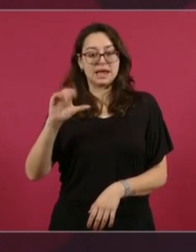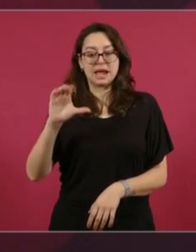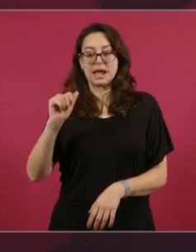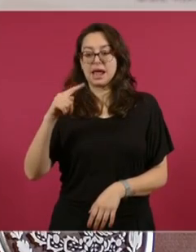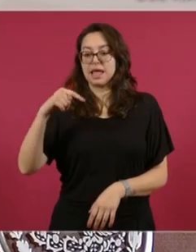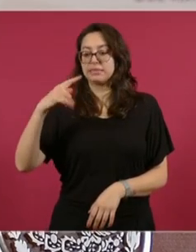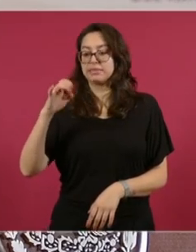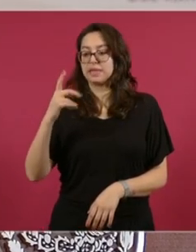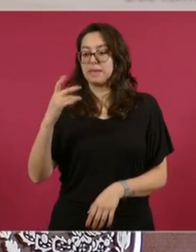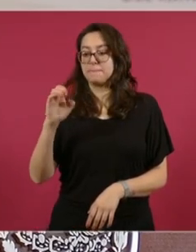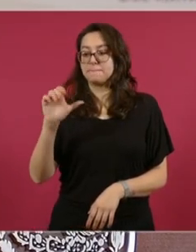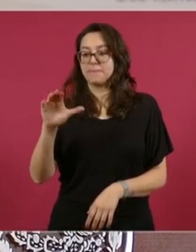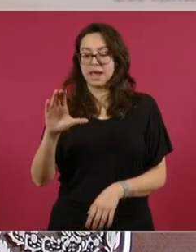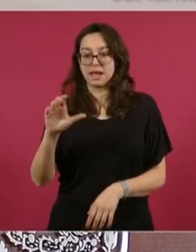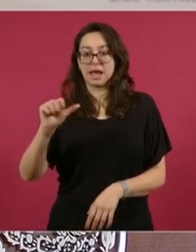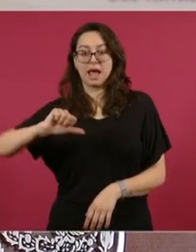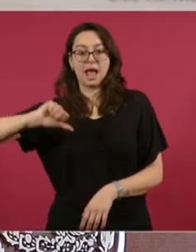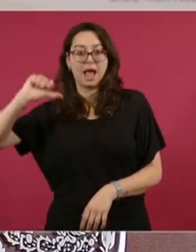a Santa Fe.